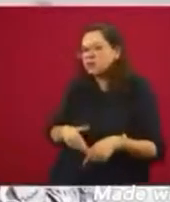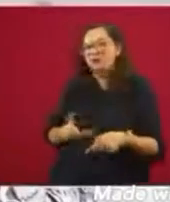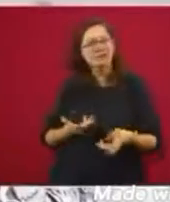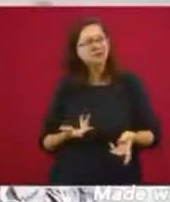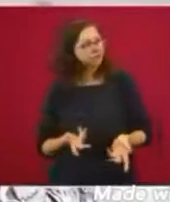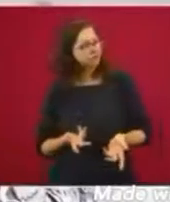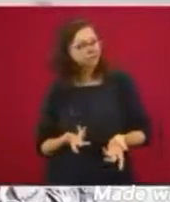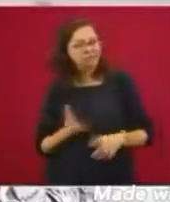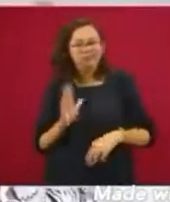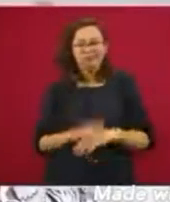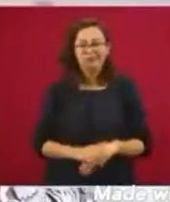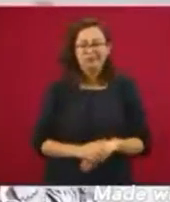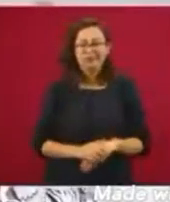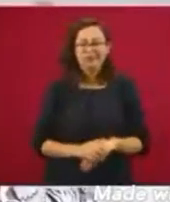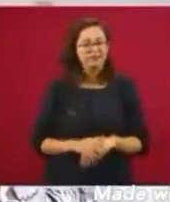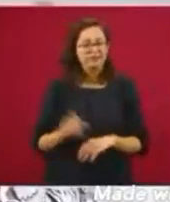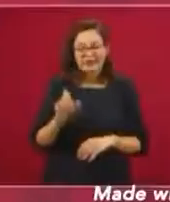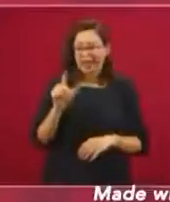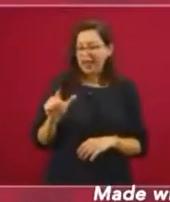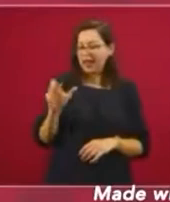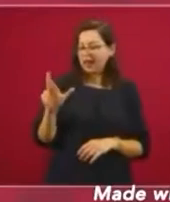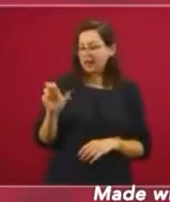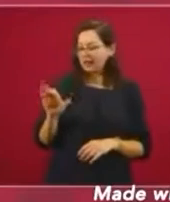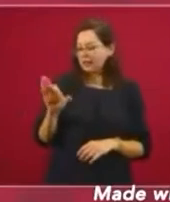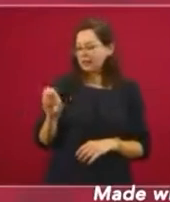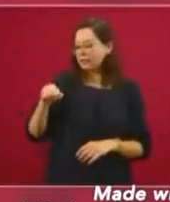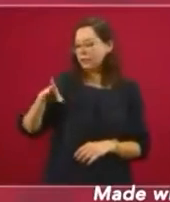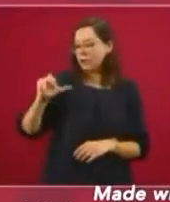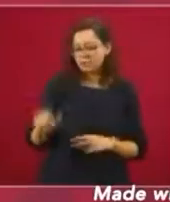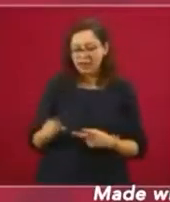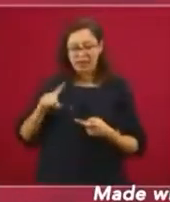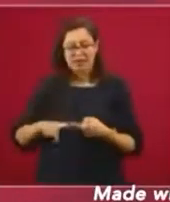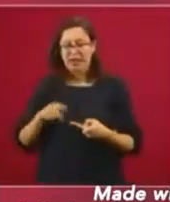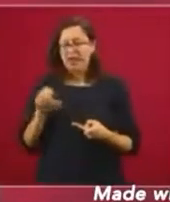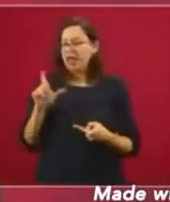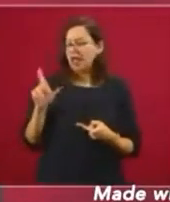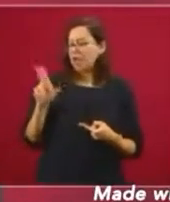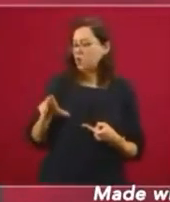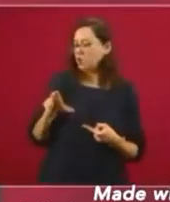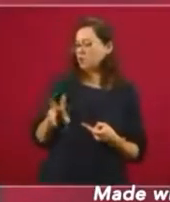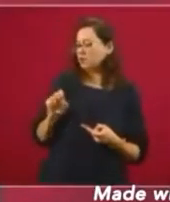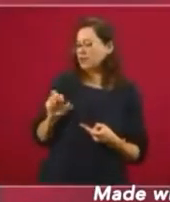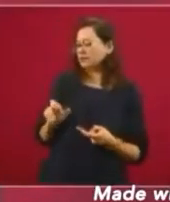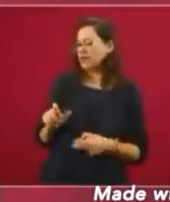ahí ven al Reforma Diario o al Universal, tantos muertos,